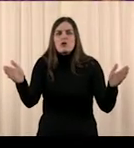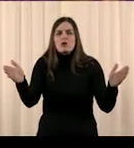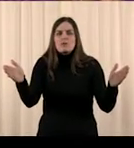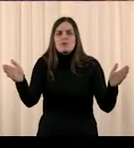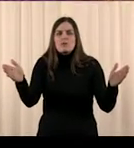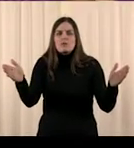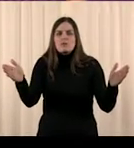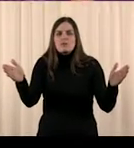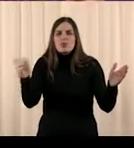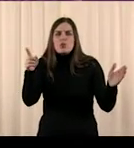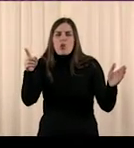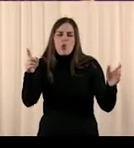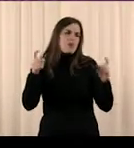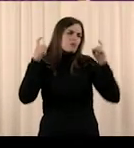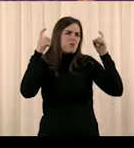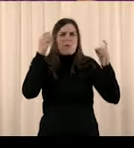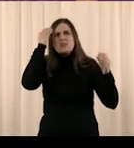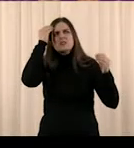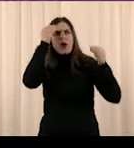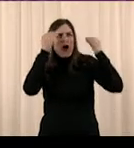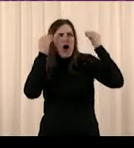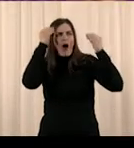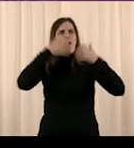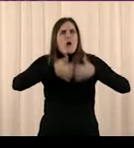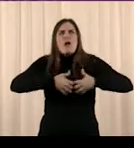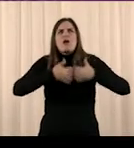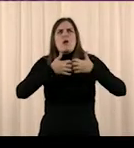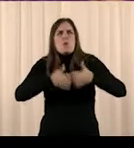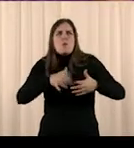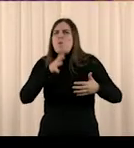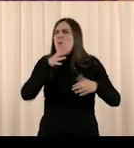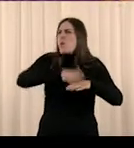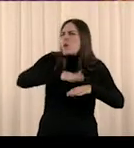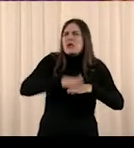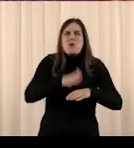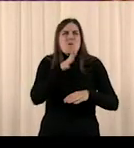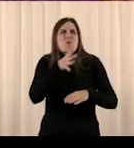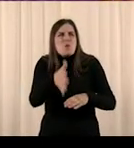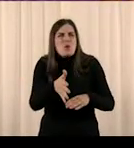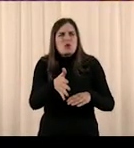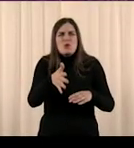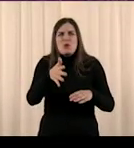Tratarás de razonar, intentarás descubrir el porqué, querrás saber